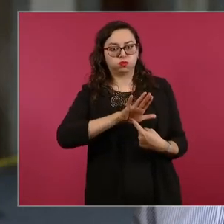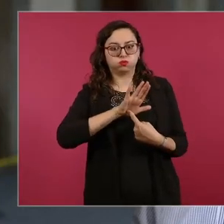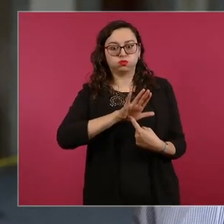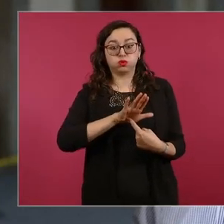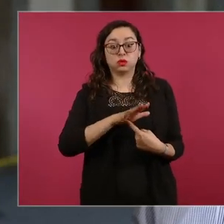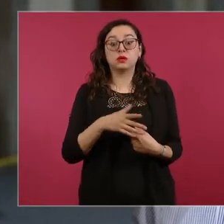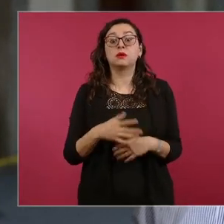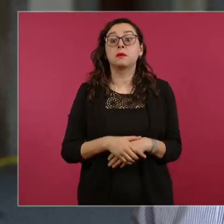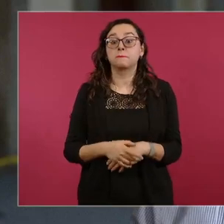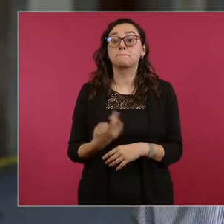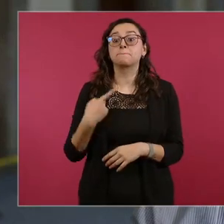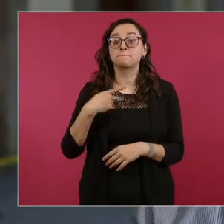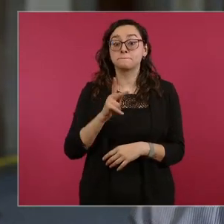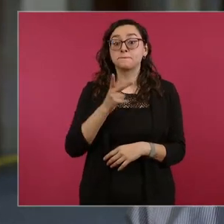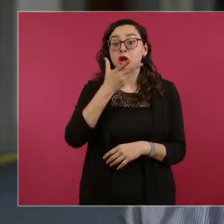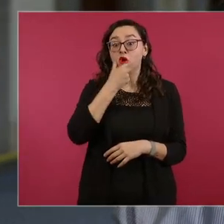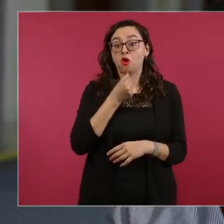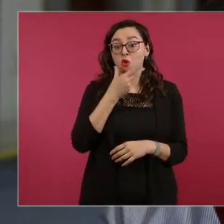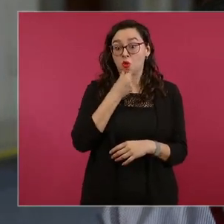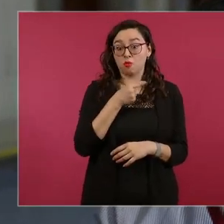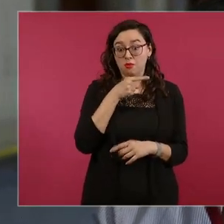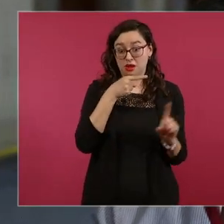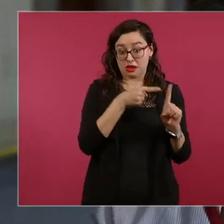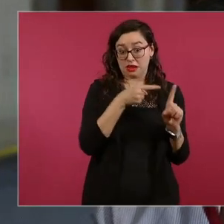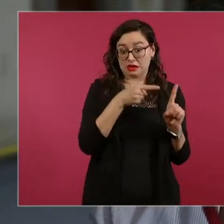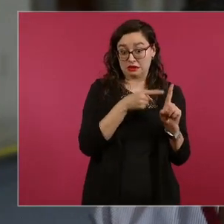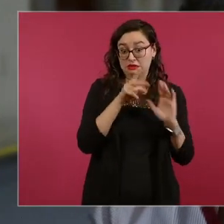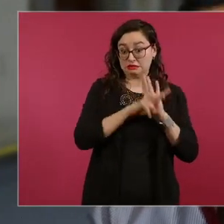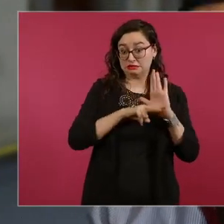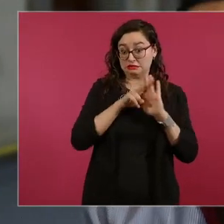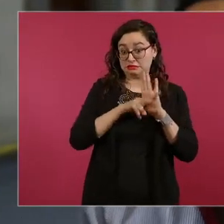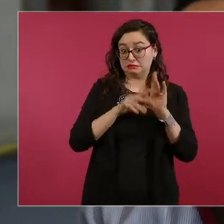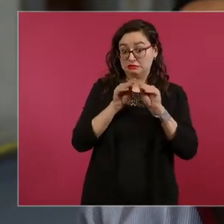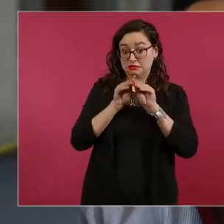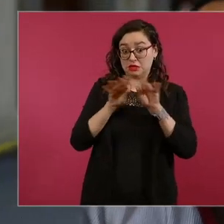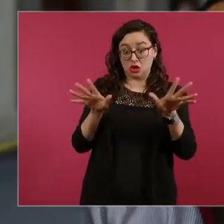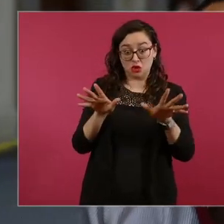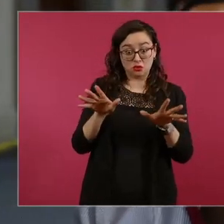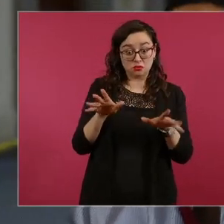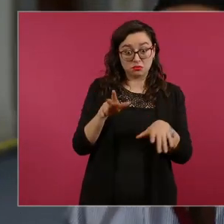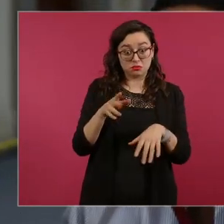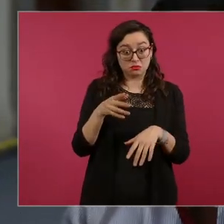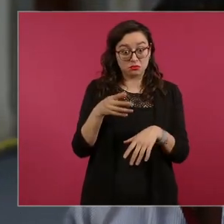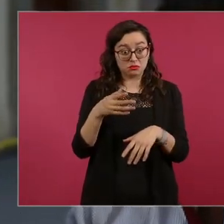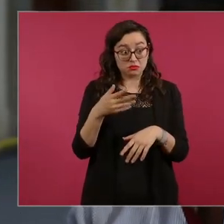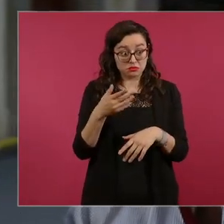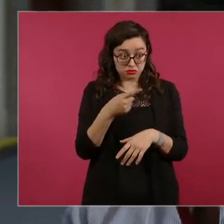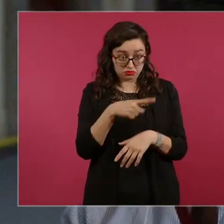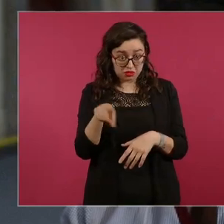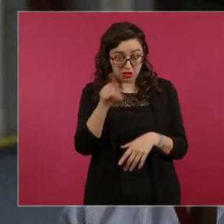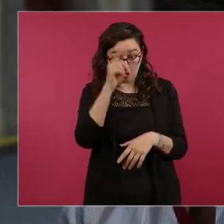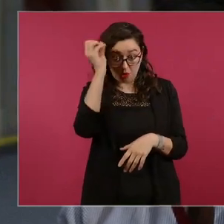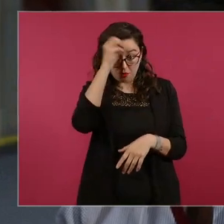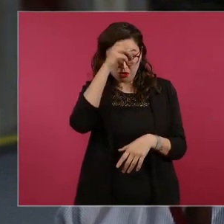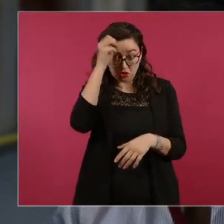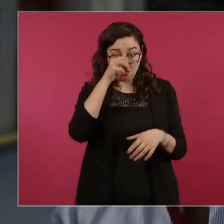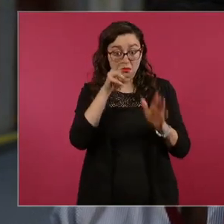pero menciona varias cosas, seguramente alguno de los funcionarios sí lo vio, no sé si Arturo lo vio, nos puede comentar respecto al video.